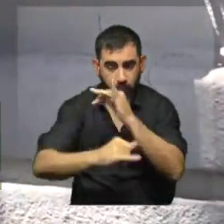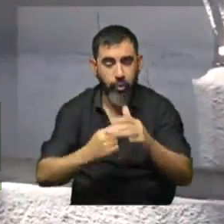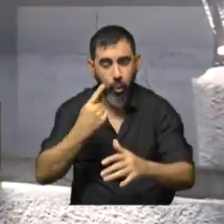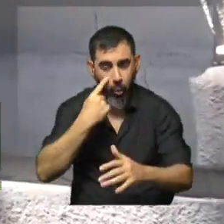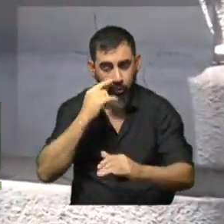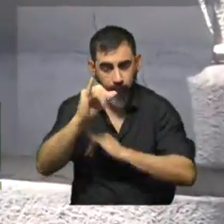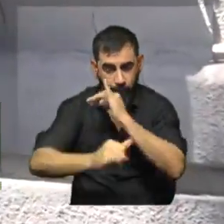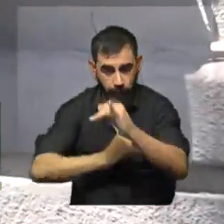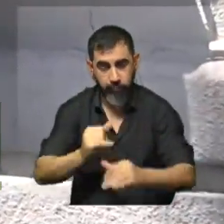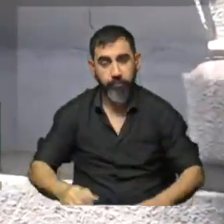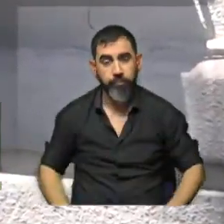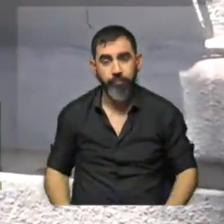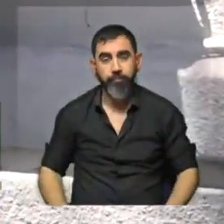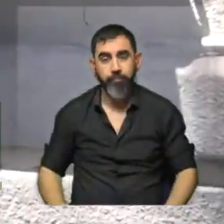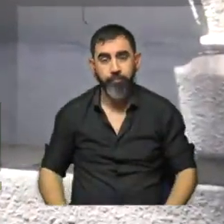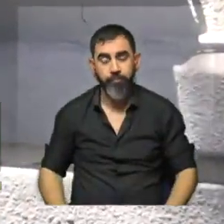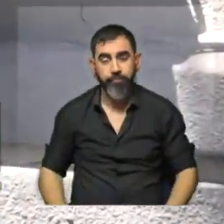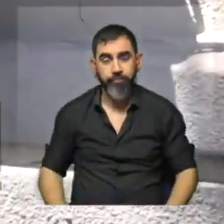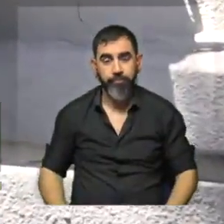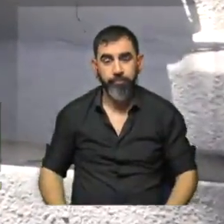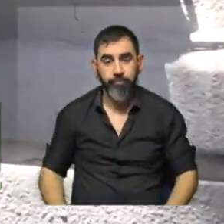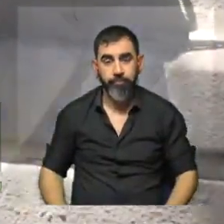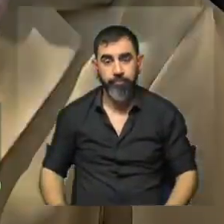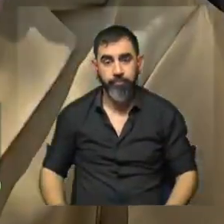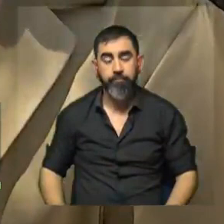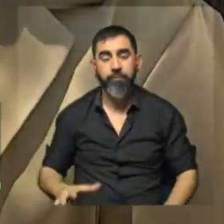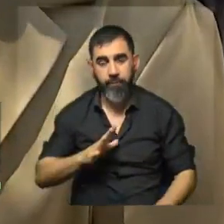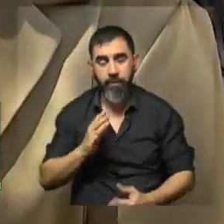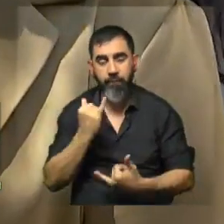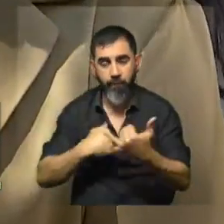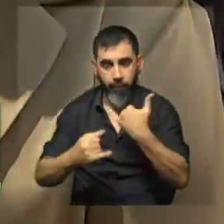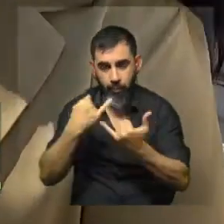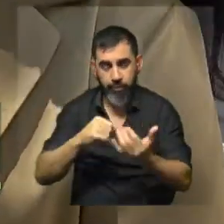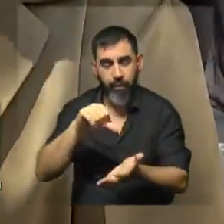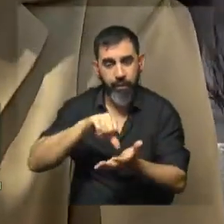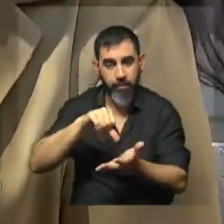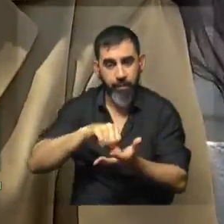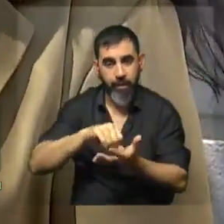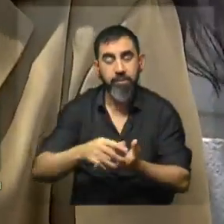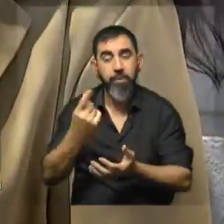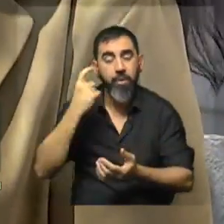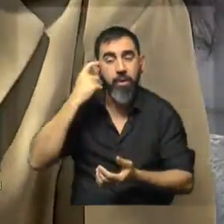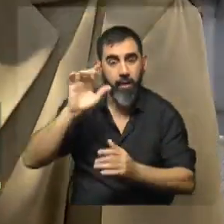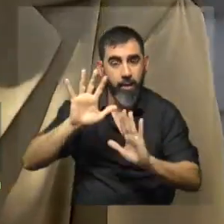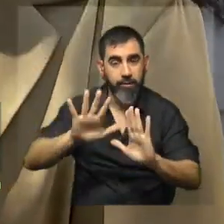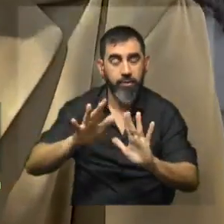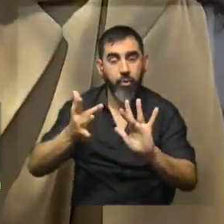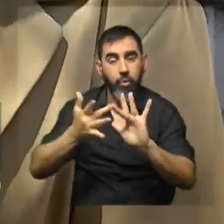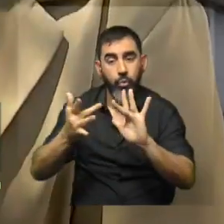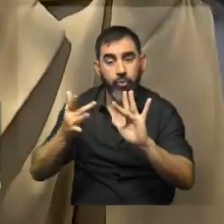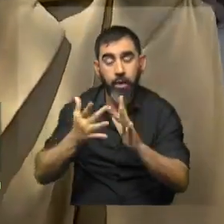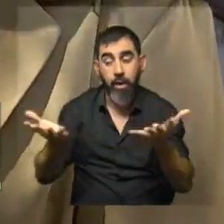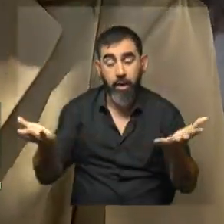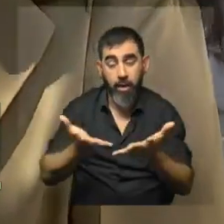ha recogido información sobre esos temas? Estamos, bueno, uno viene con la información desde el país, pero justamente esa es la idea de contactarnos